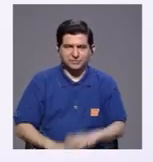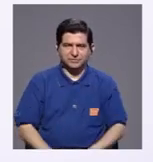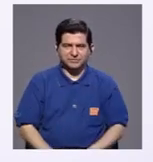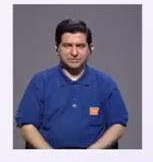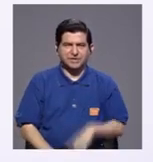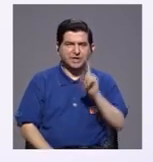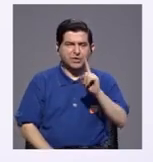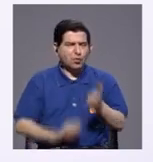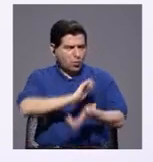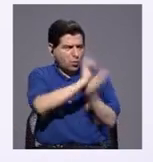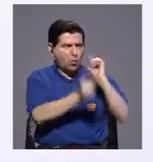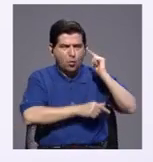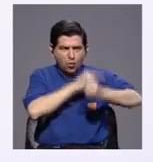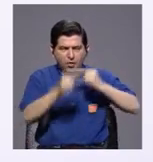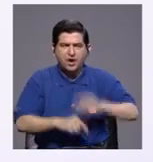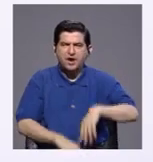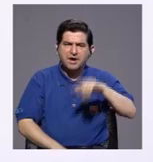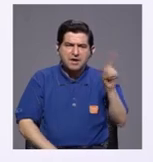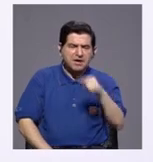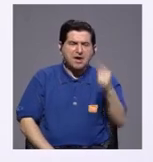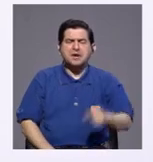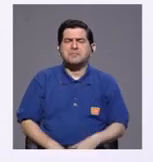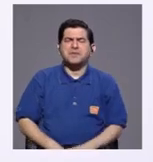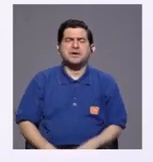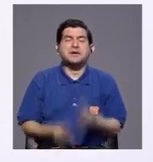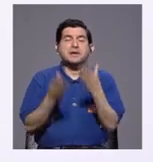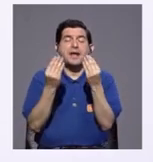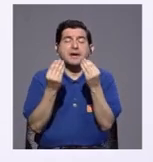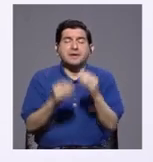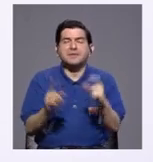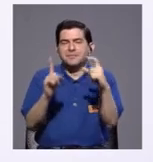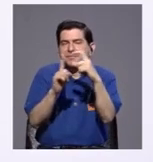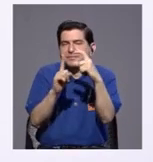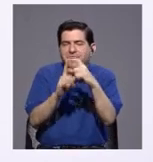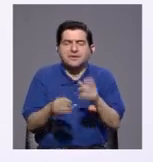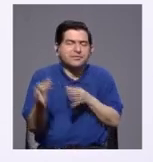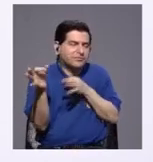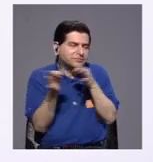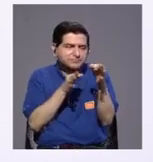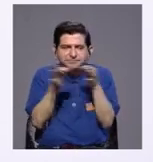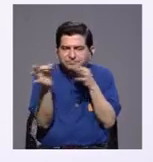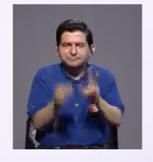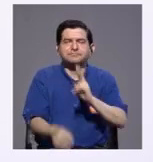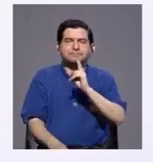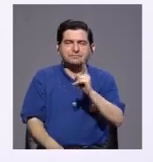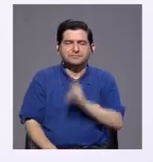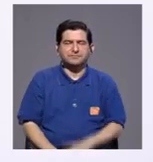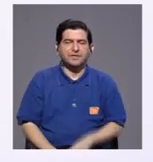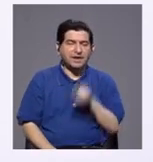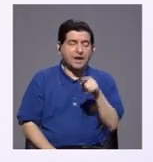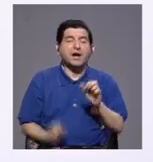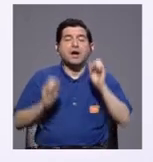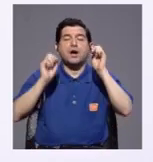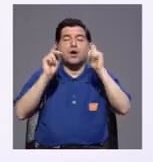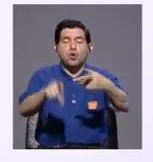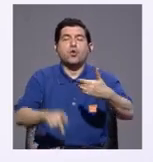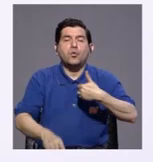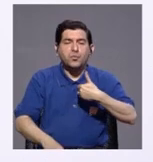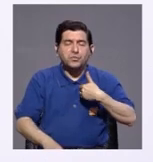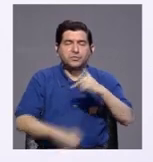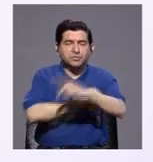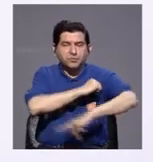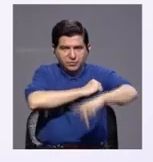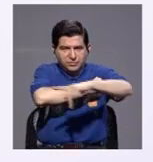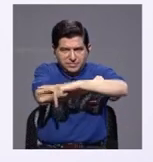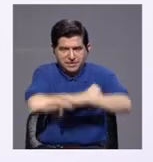un transgénico y se les quita el miedo al término verdad y podemos explicarles realmente cuáles son las oportunidades que tenemos como